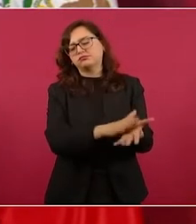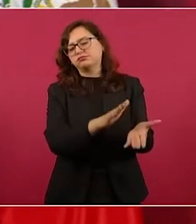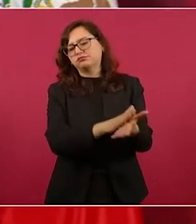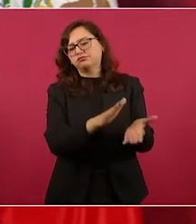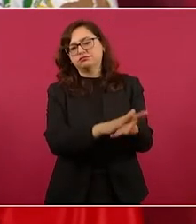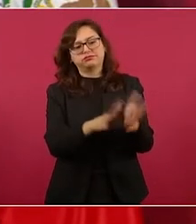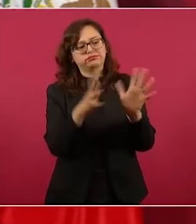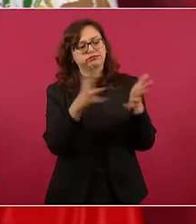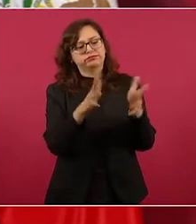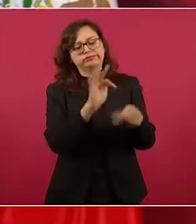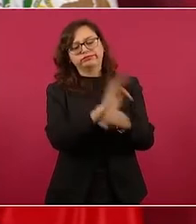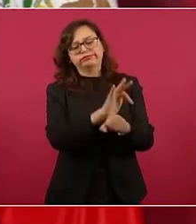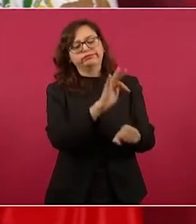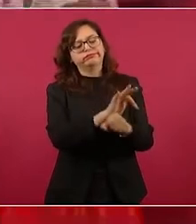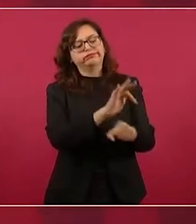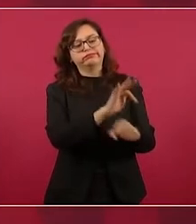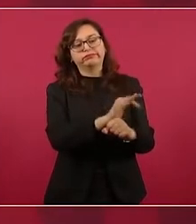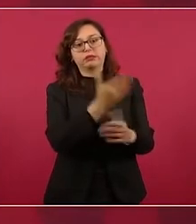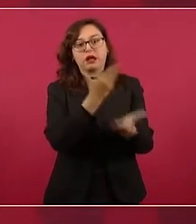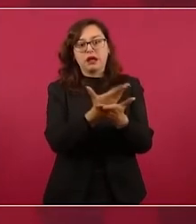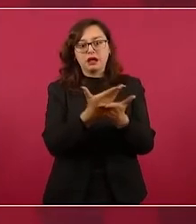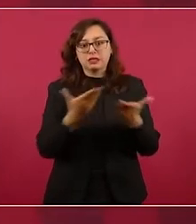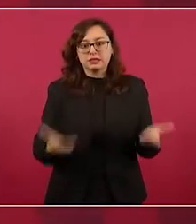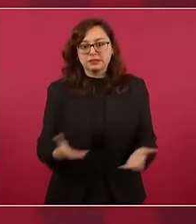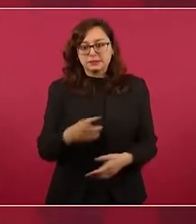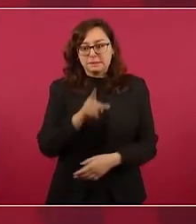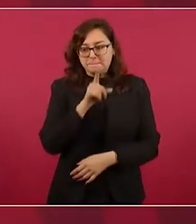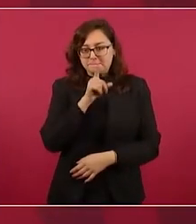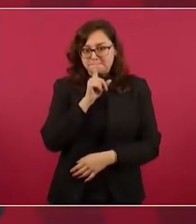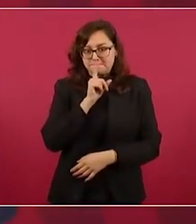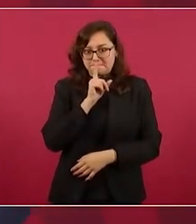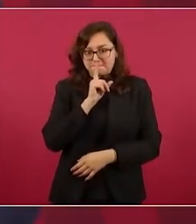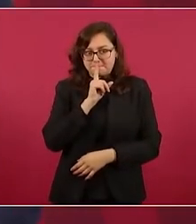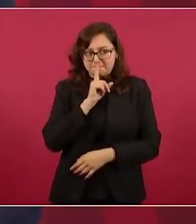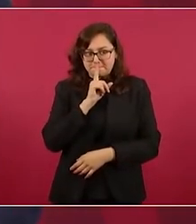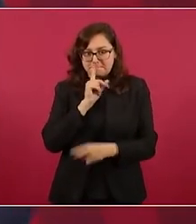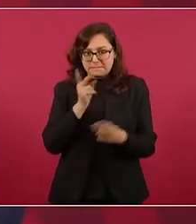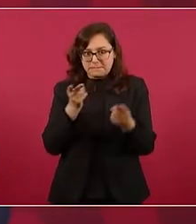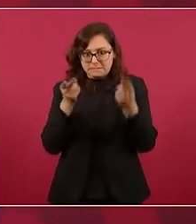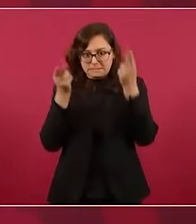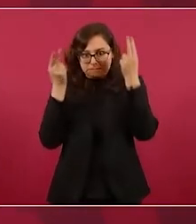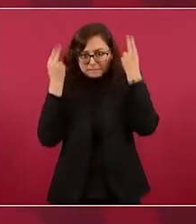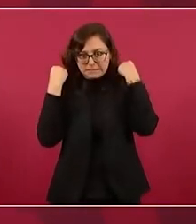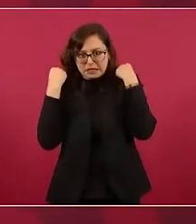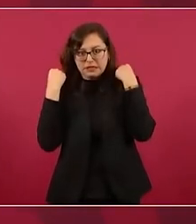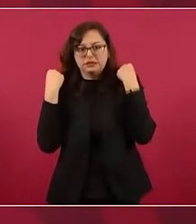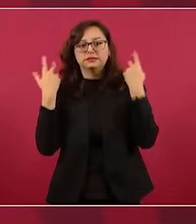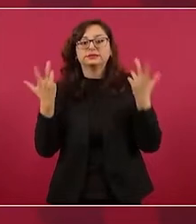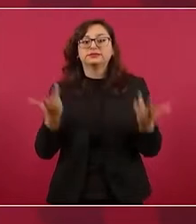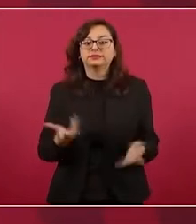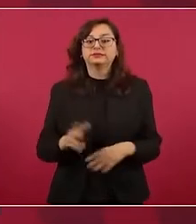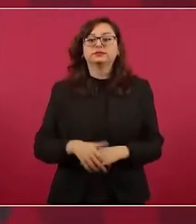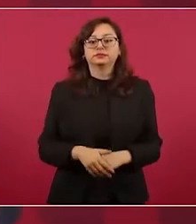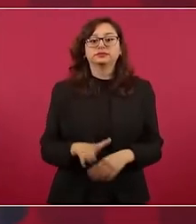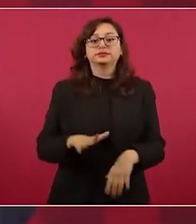Ahora están callados. Por eso repito que le reconozco a